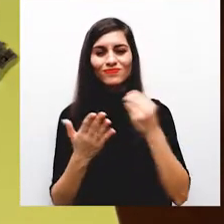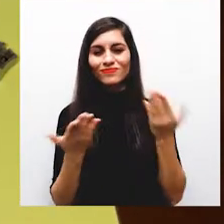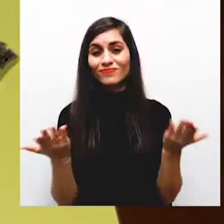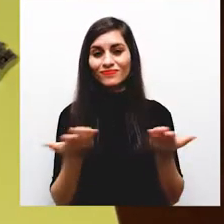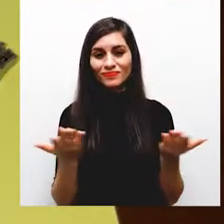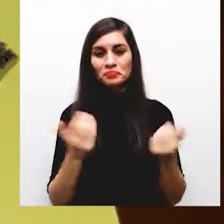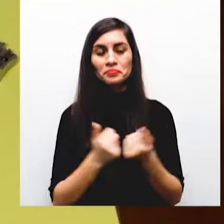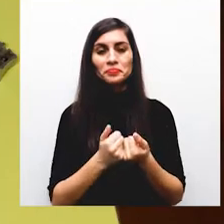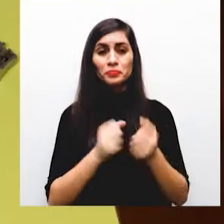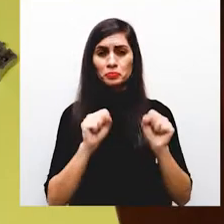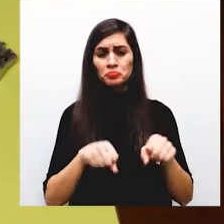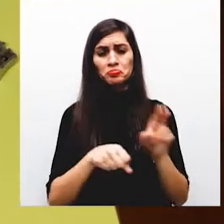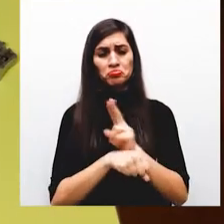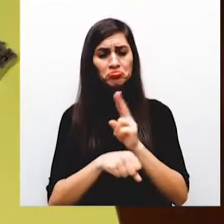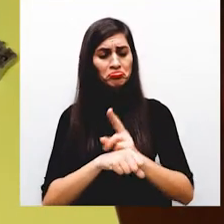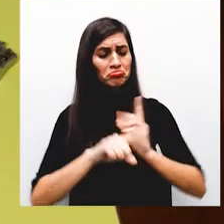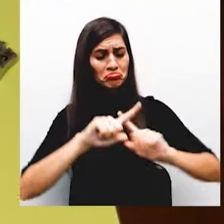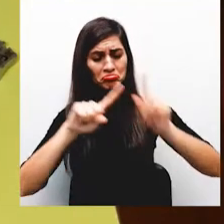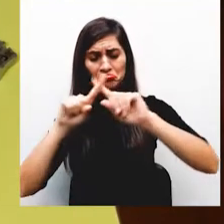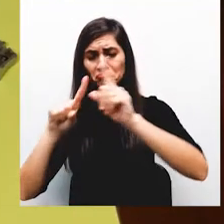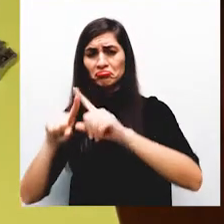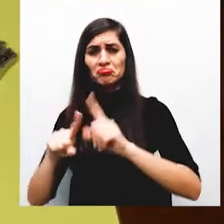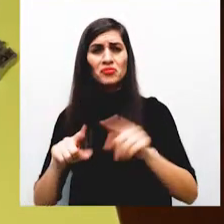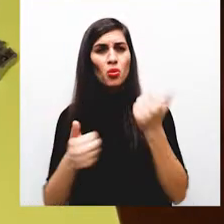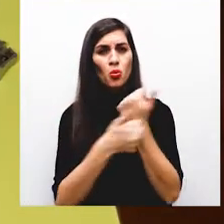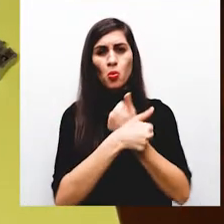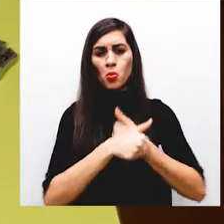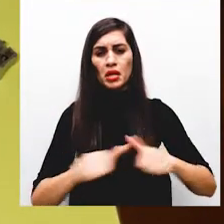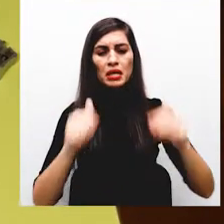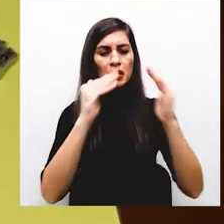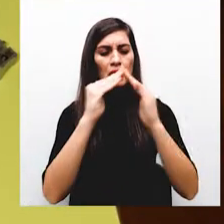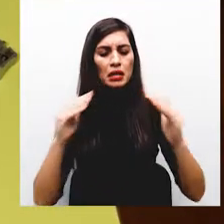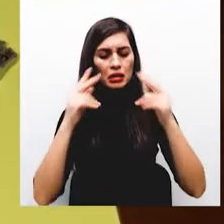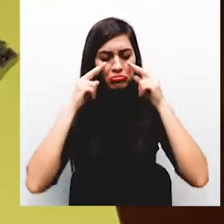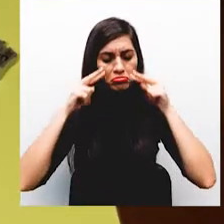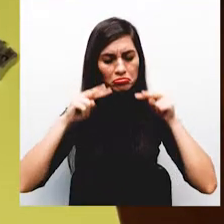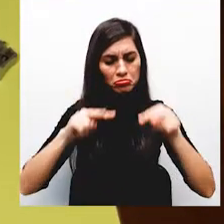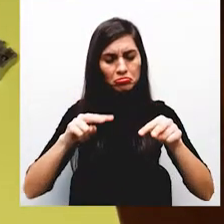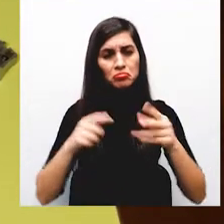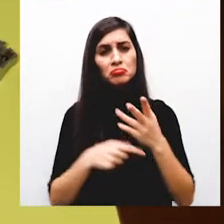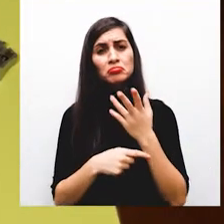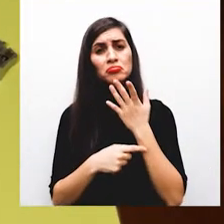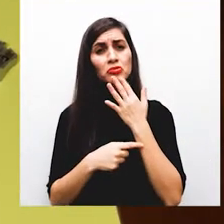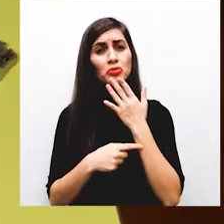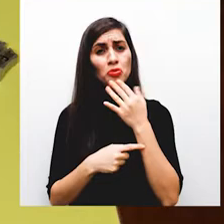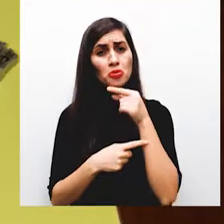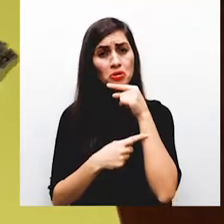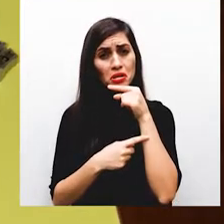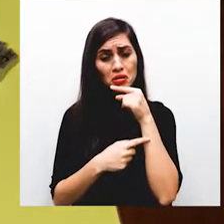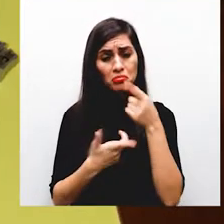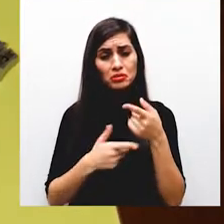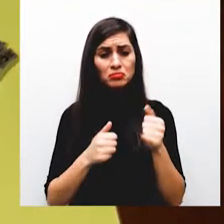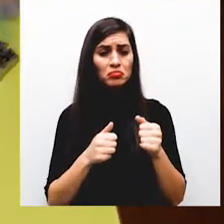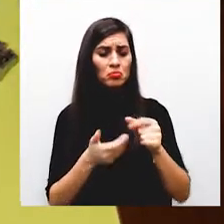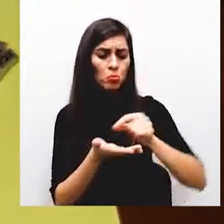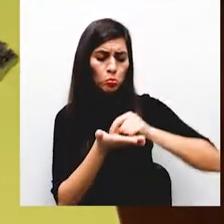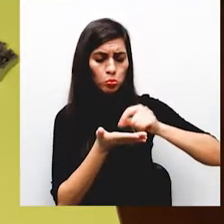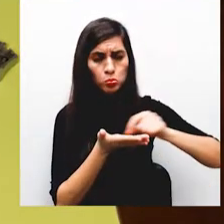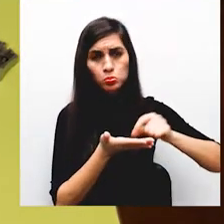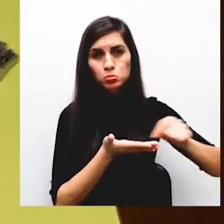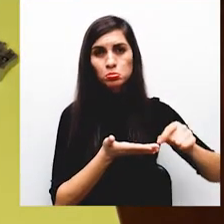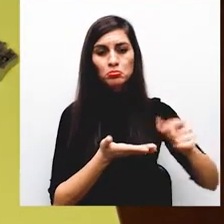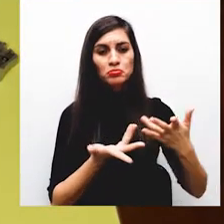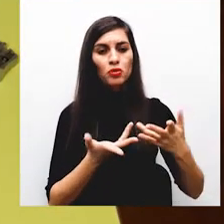máscara. Podemos utilizar variedad de materiales, cualquiera que tengamos en casa. Podrían ser lápices de colores, podrían